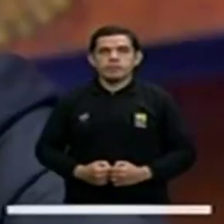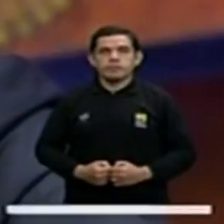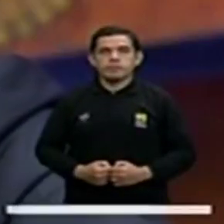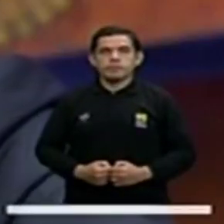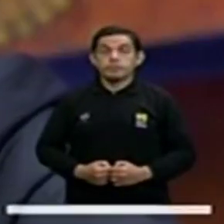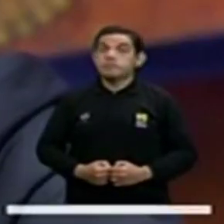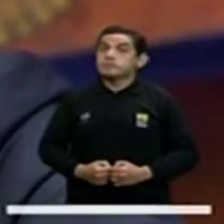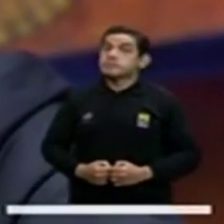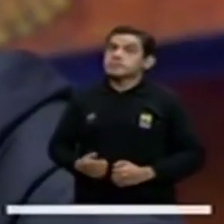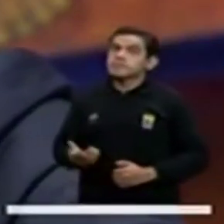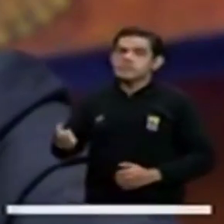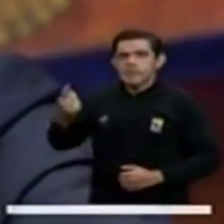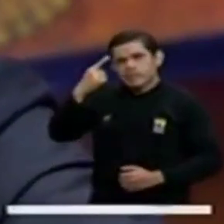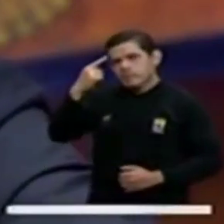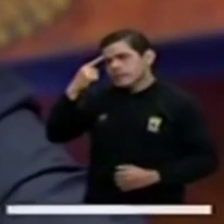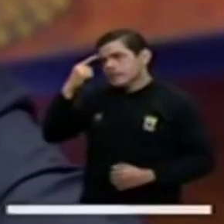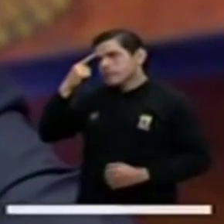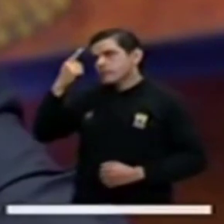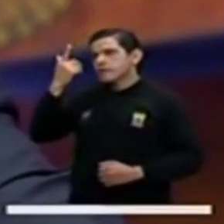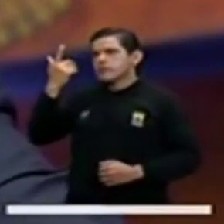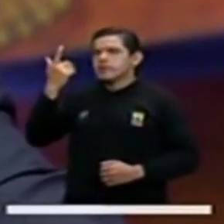¿Quién hubiera dicho?